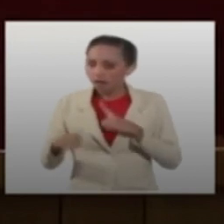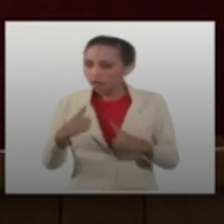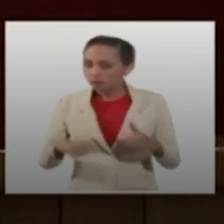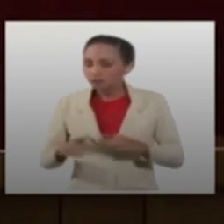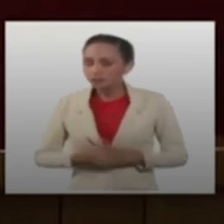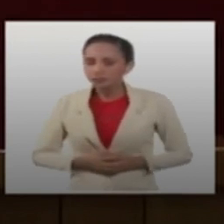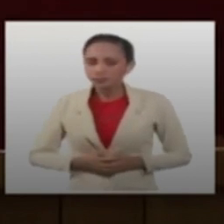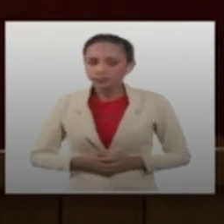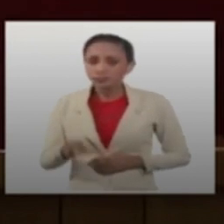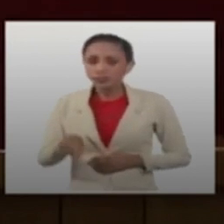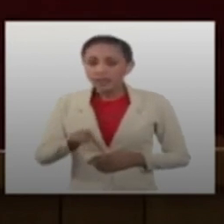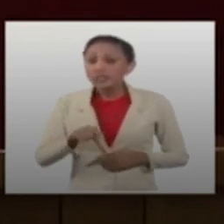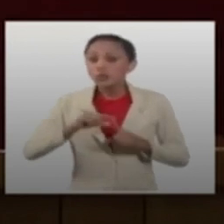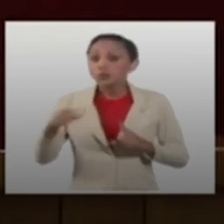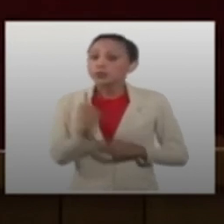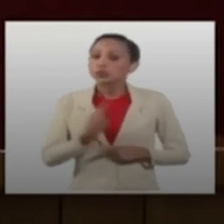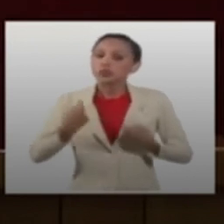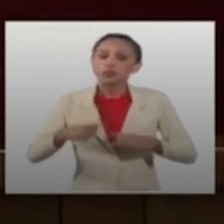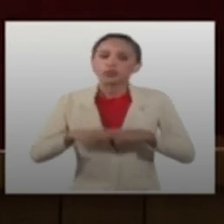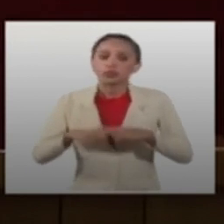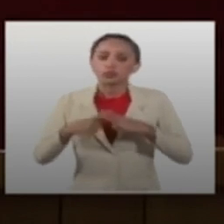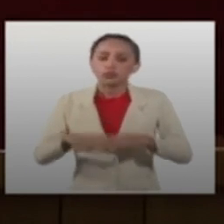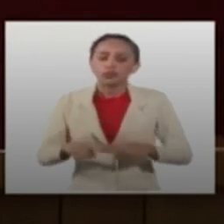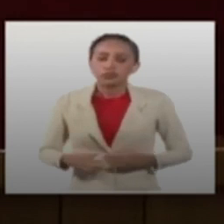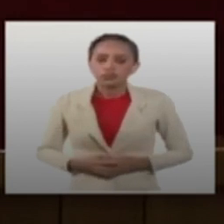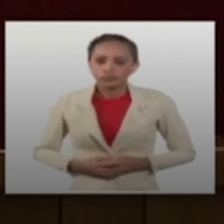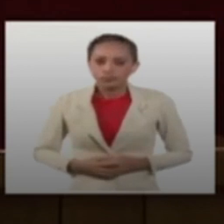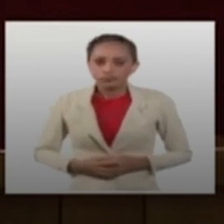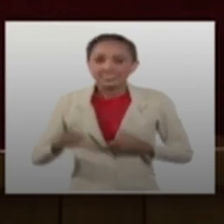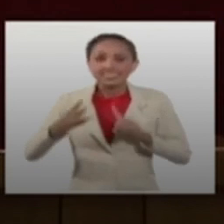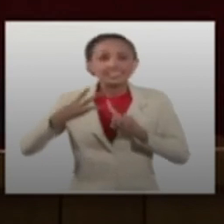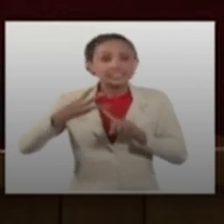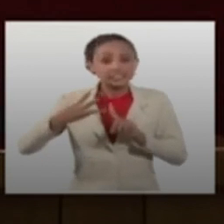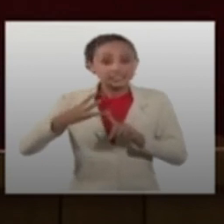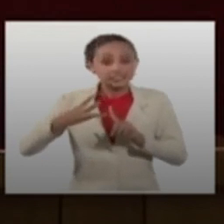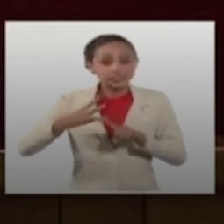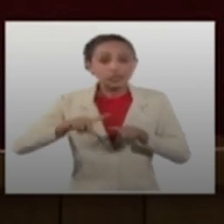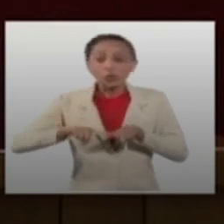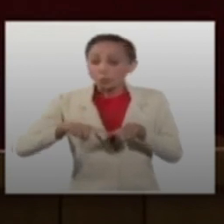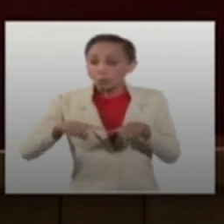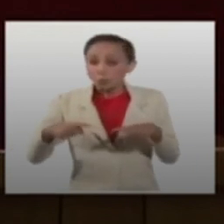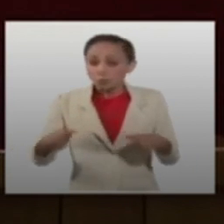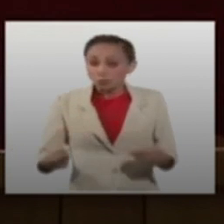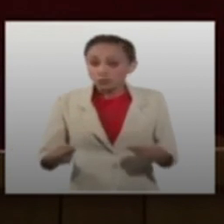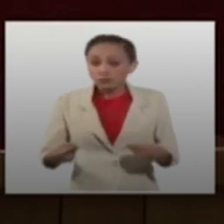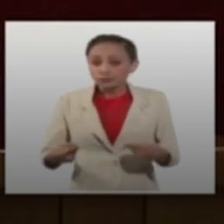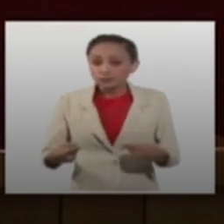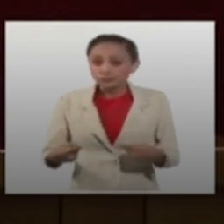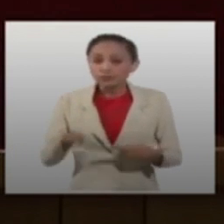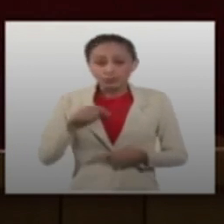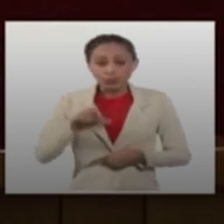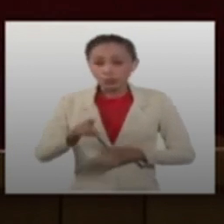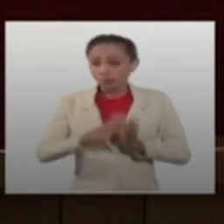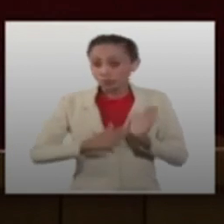Y eso es un asunto que tenemos que corregir. Y tercero, porque ha habido una tendencia expresada con más fuerza en los últimos